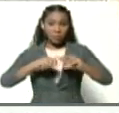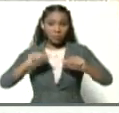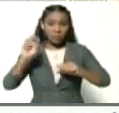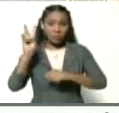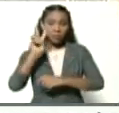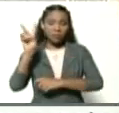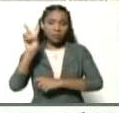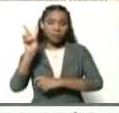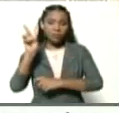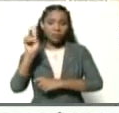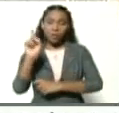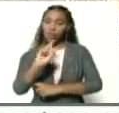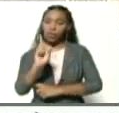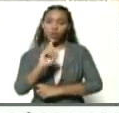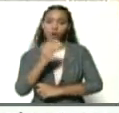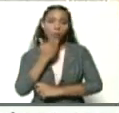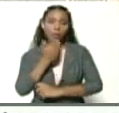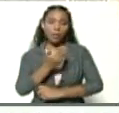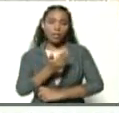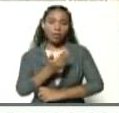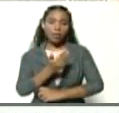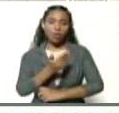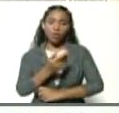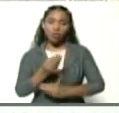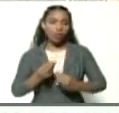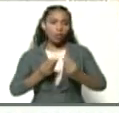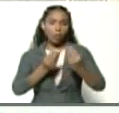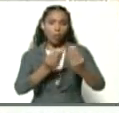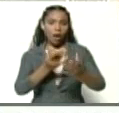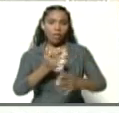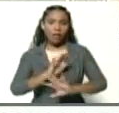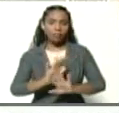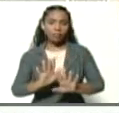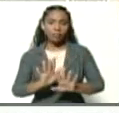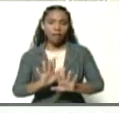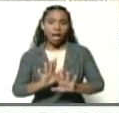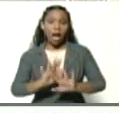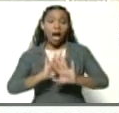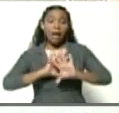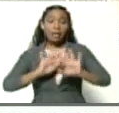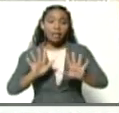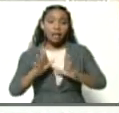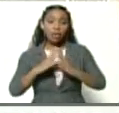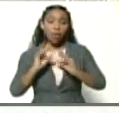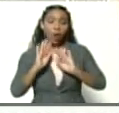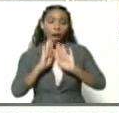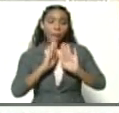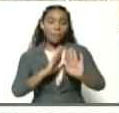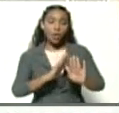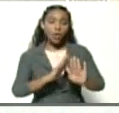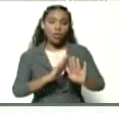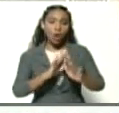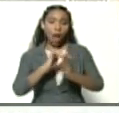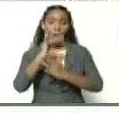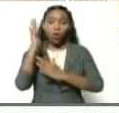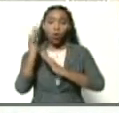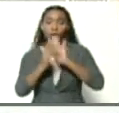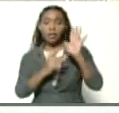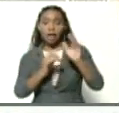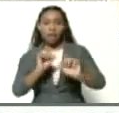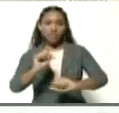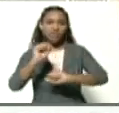venezolano y no se lo hemos permitido ni se los vamos a permitir. Así que todo nuestro apoyo a la gloriosa y